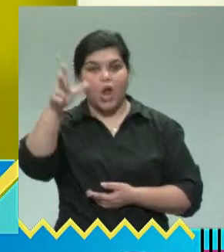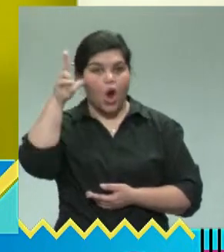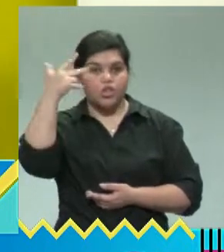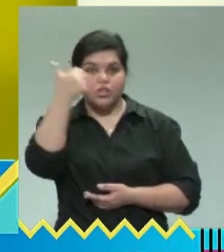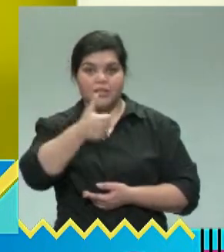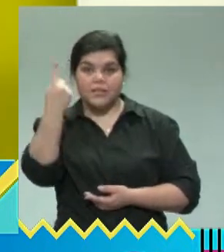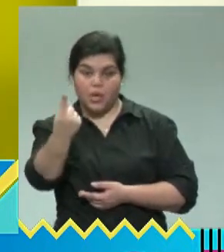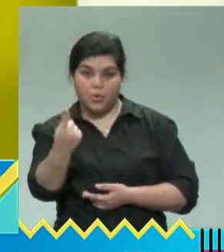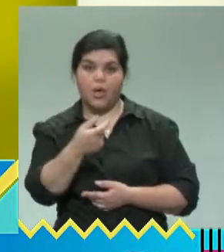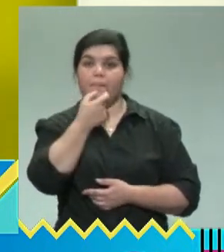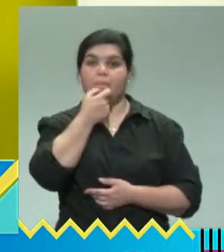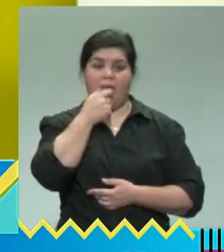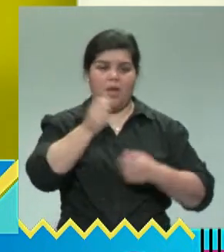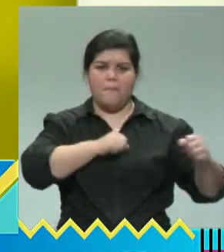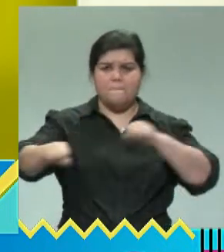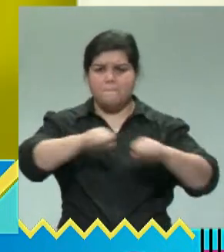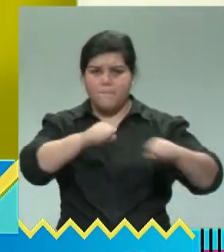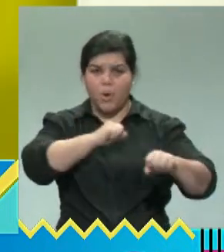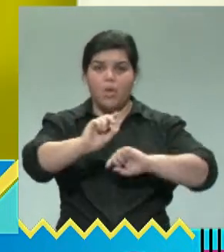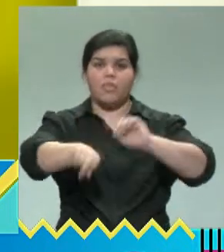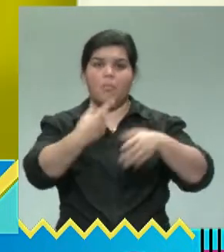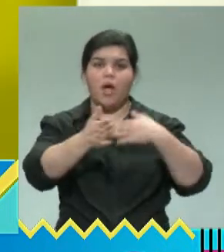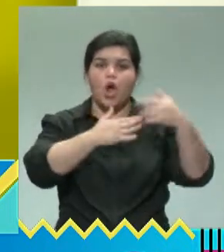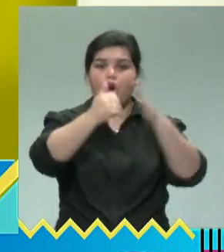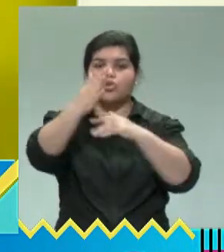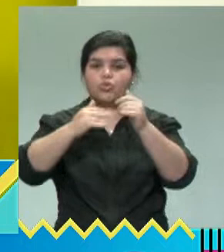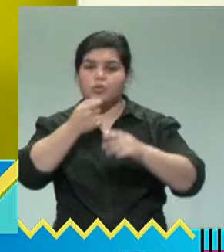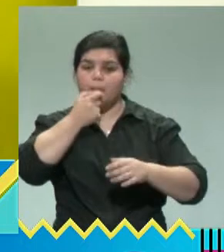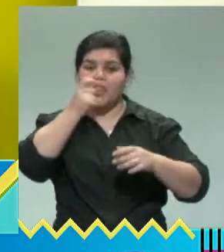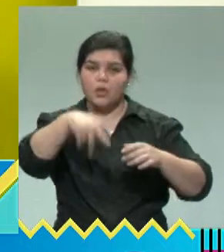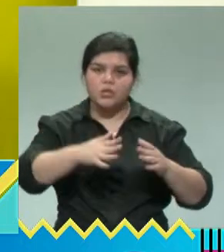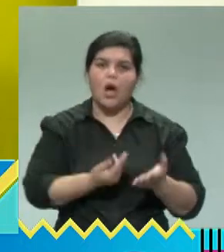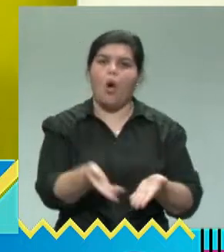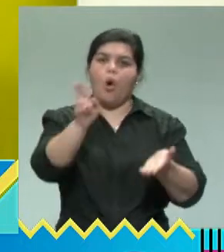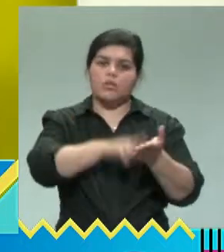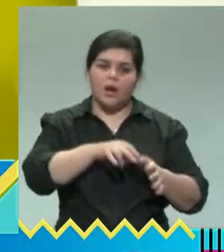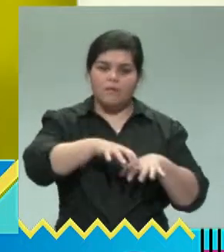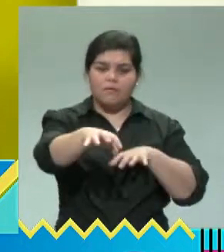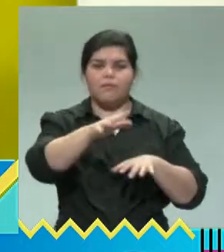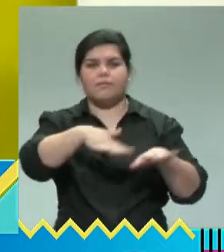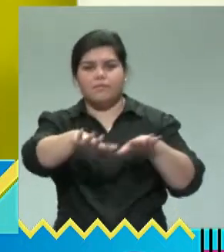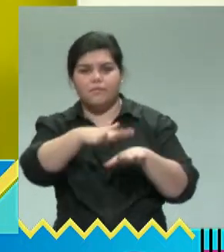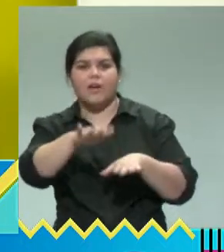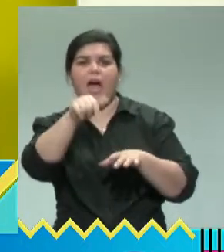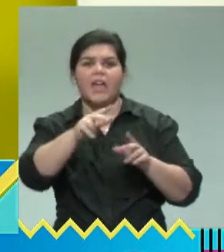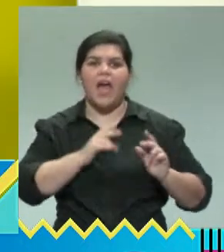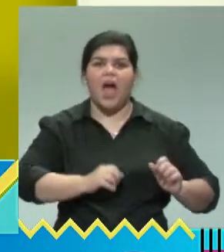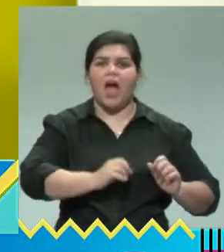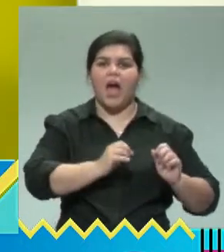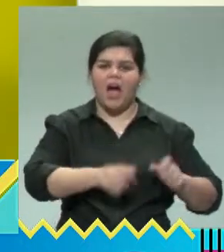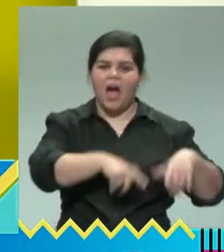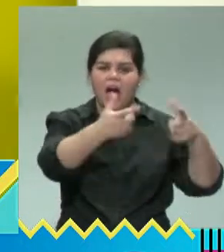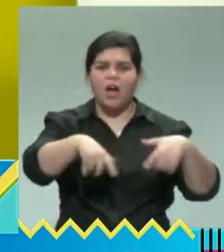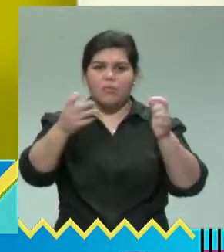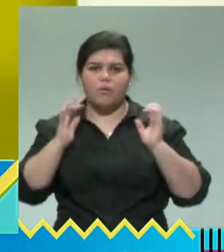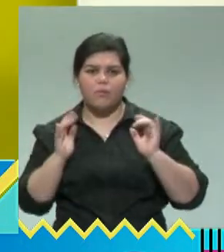de Mendoza, estuvo basada justamente también en esta implementación de los árboles como medida sanitaria